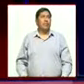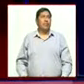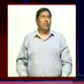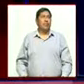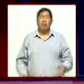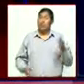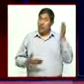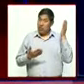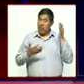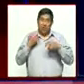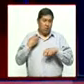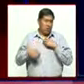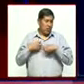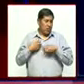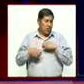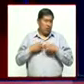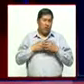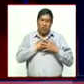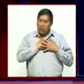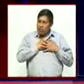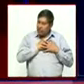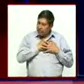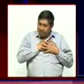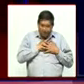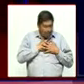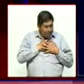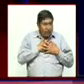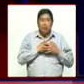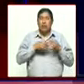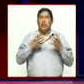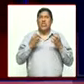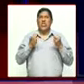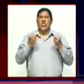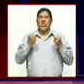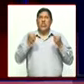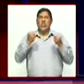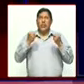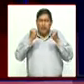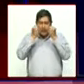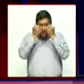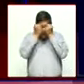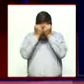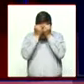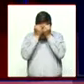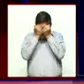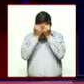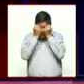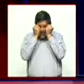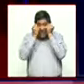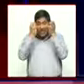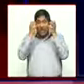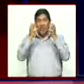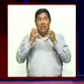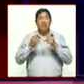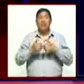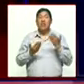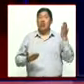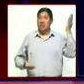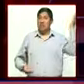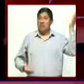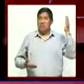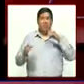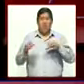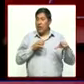Y este desastre ambiental está tocando el corazón de las personas porque causa impotencia, indignación, dolor por estas imágenes